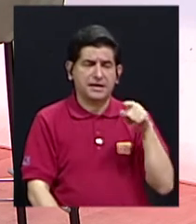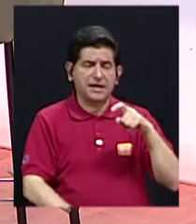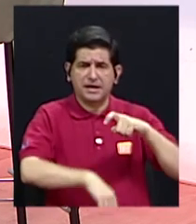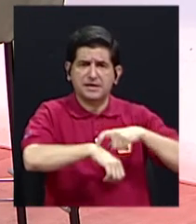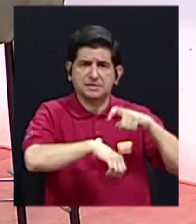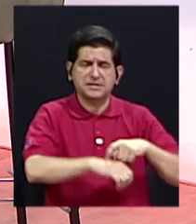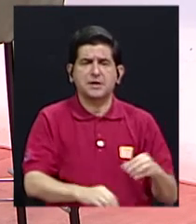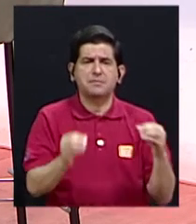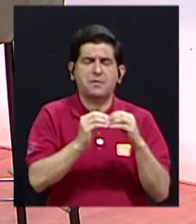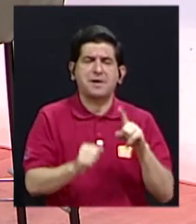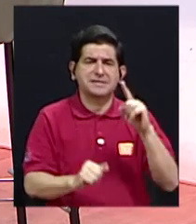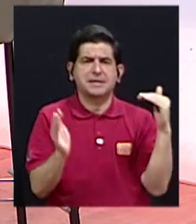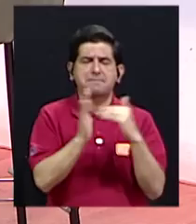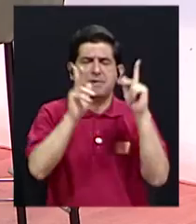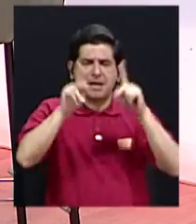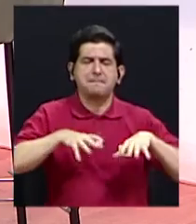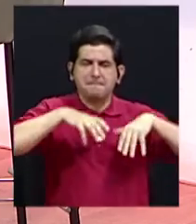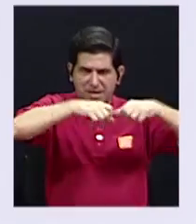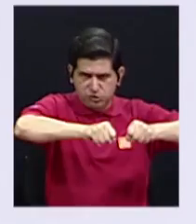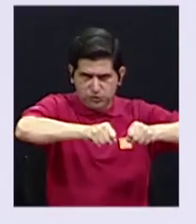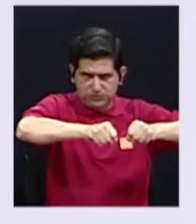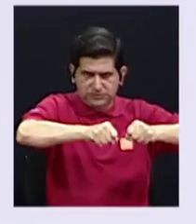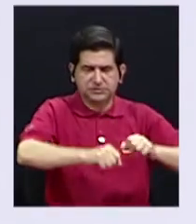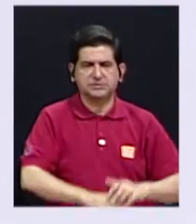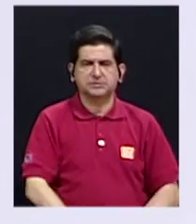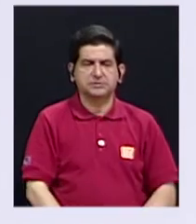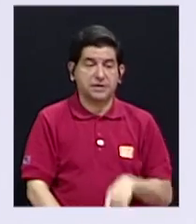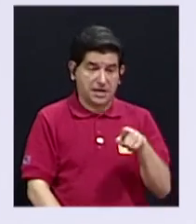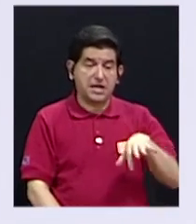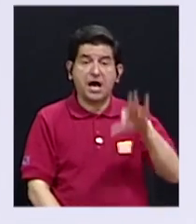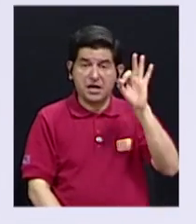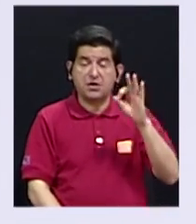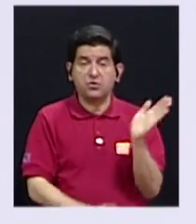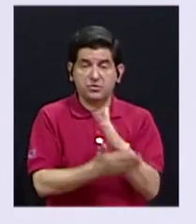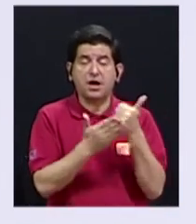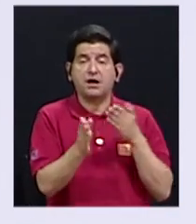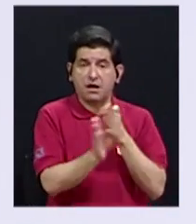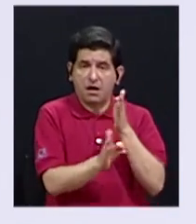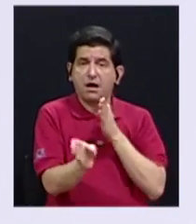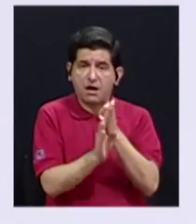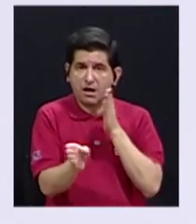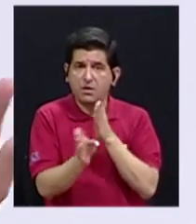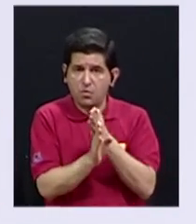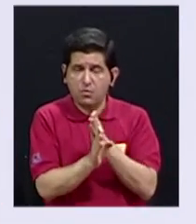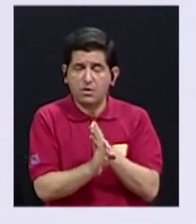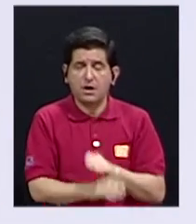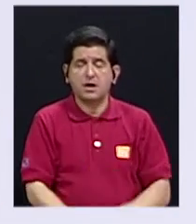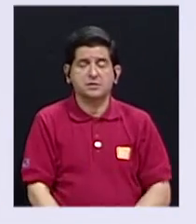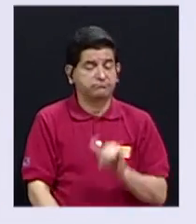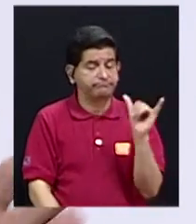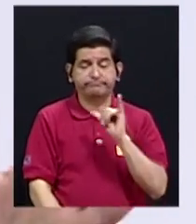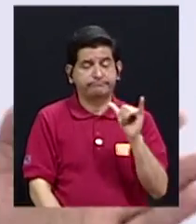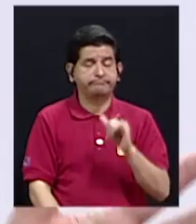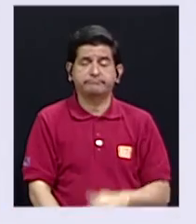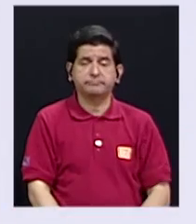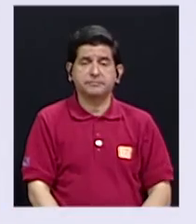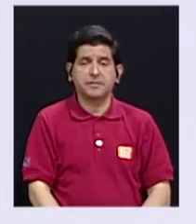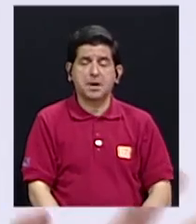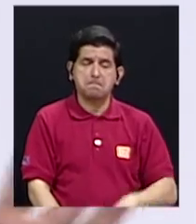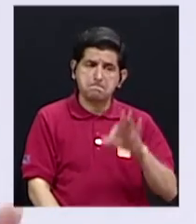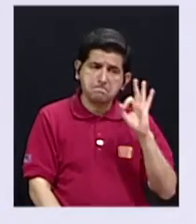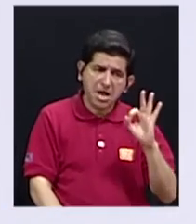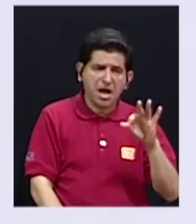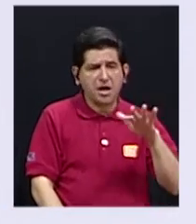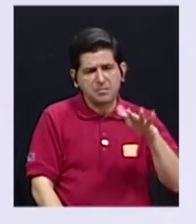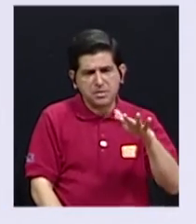periodo más de mil graduados verdad y ahí sí encontramos algunas carreras ahí también con tramos lo mismo algunas que están bien